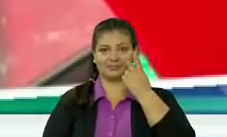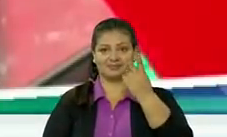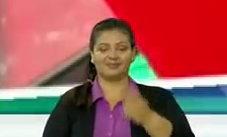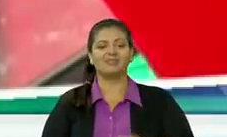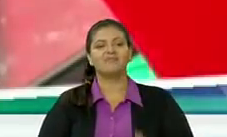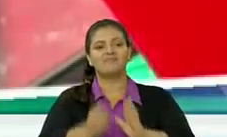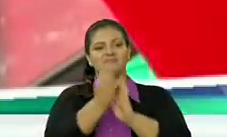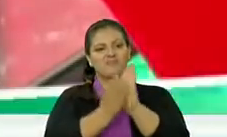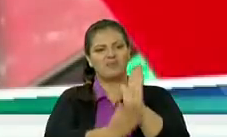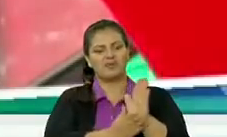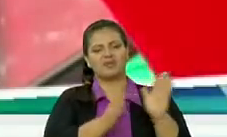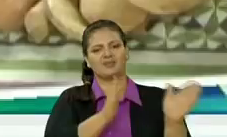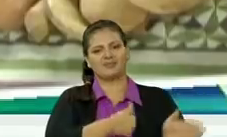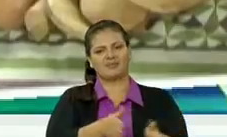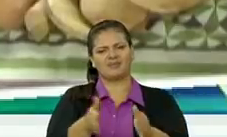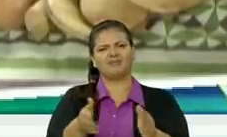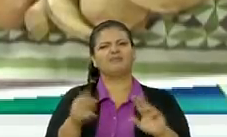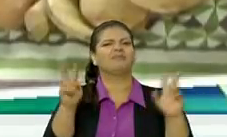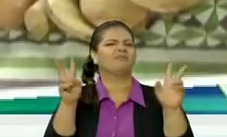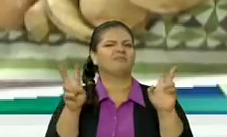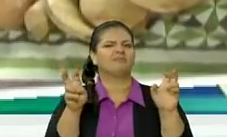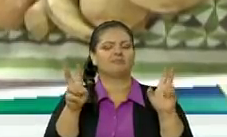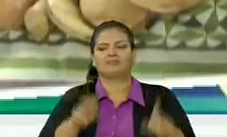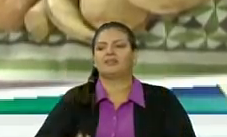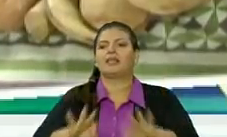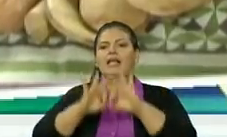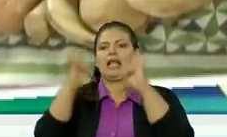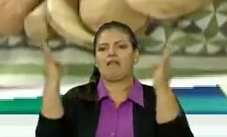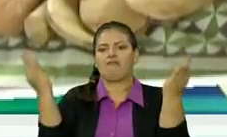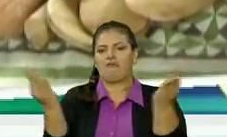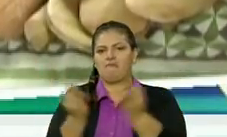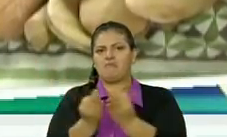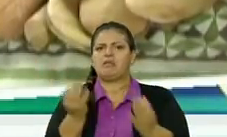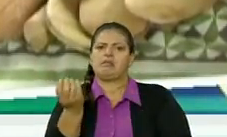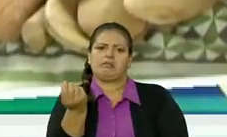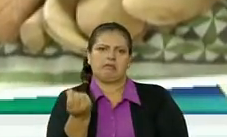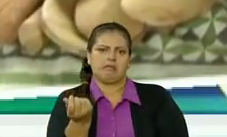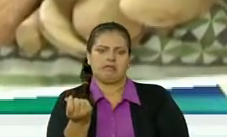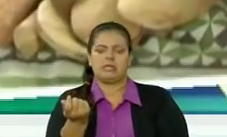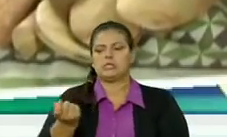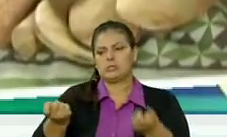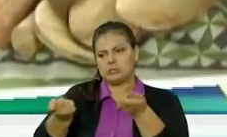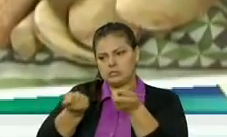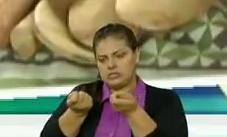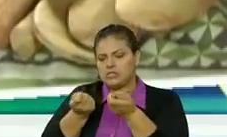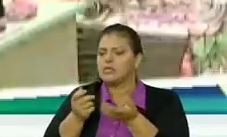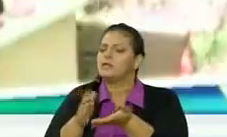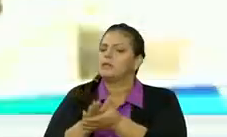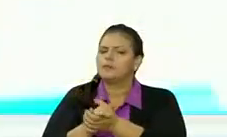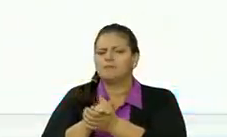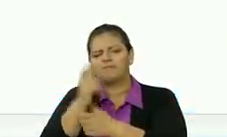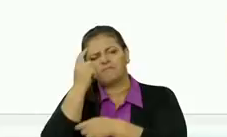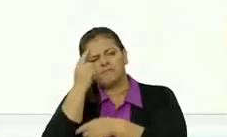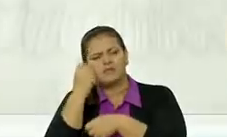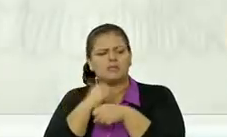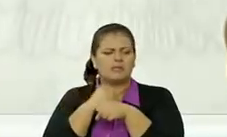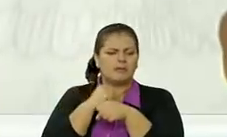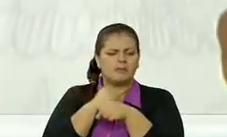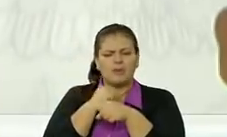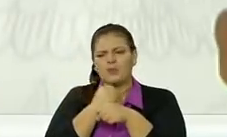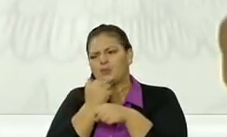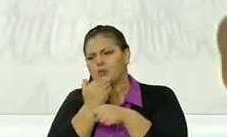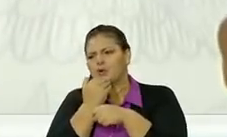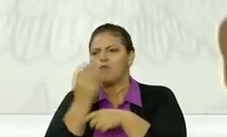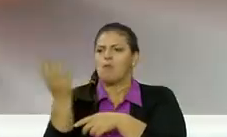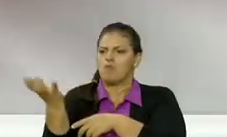respecto a los emprendimientos, y nos da bastante satisfacción y alegría el ubicar que estas familias ya no dependen del bono. Aquí encontramos